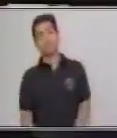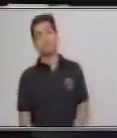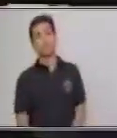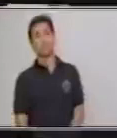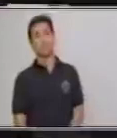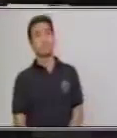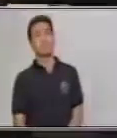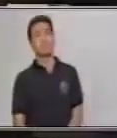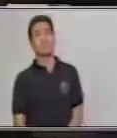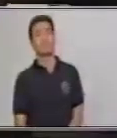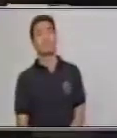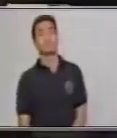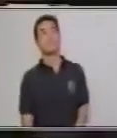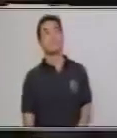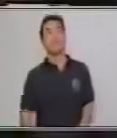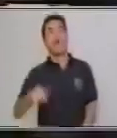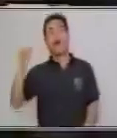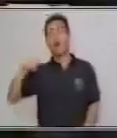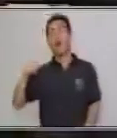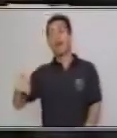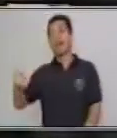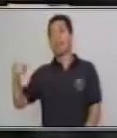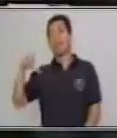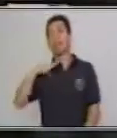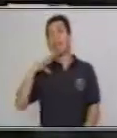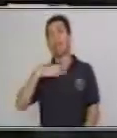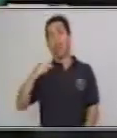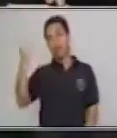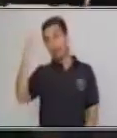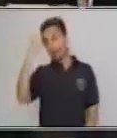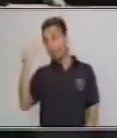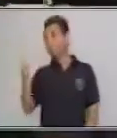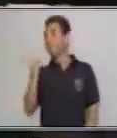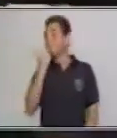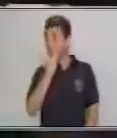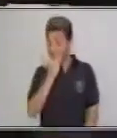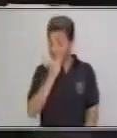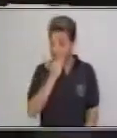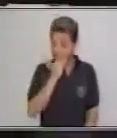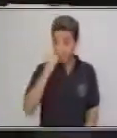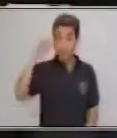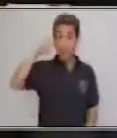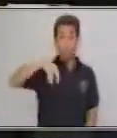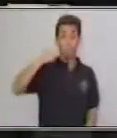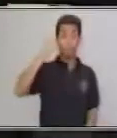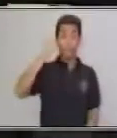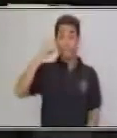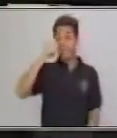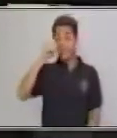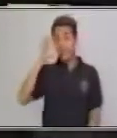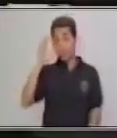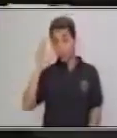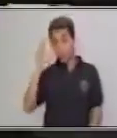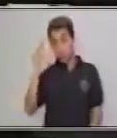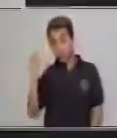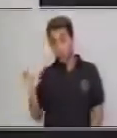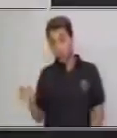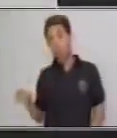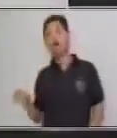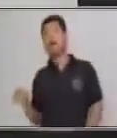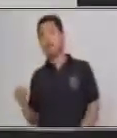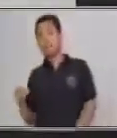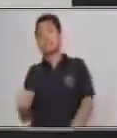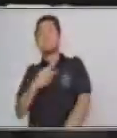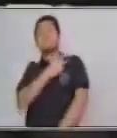Ahora tenemos lo que son los mitos. Los mitos son historias fantásticas, pero